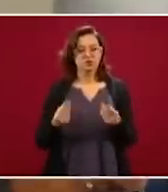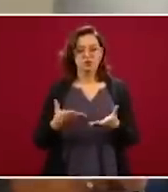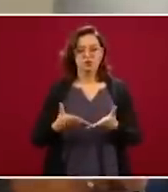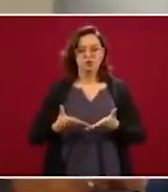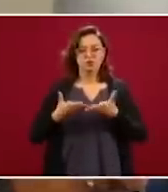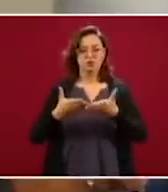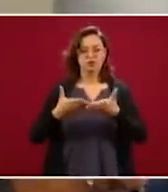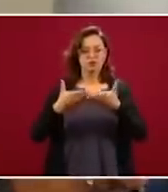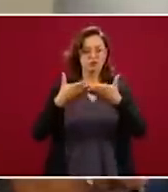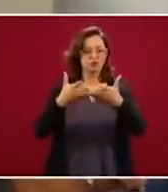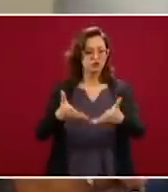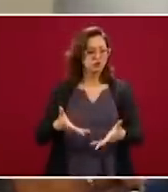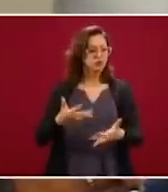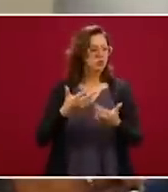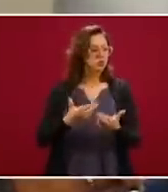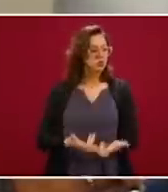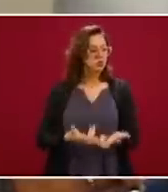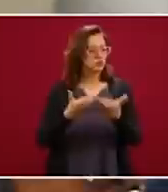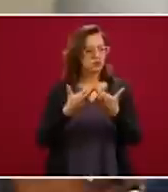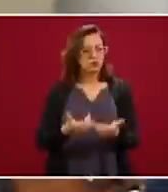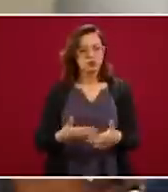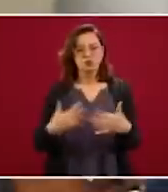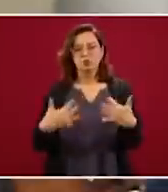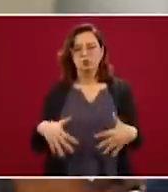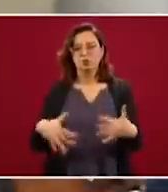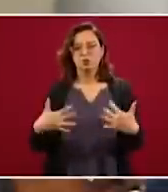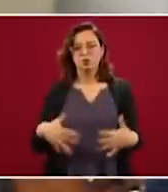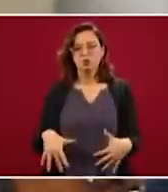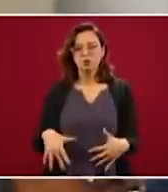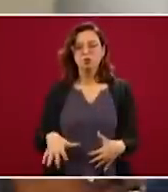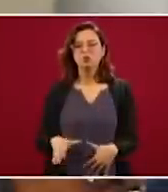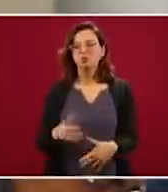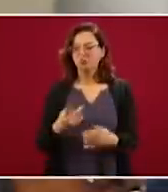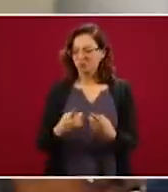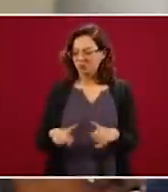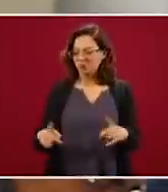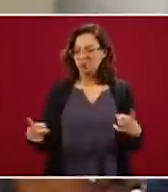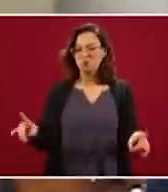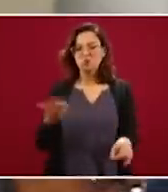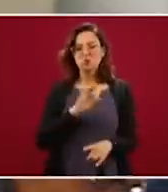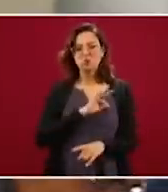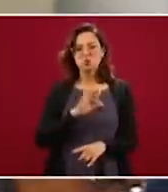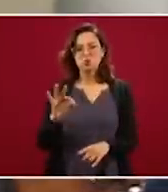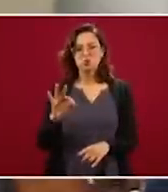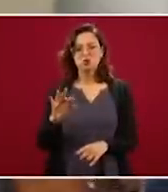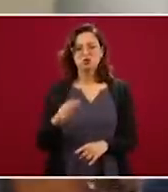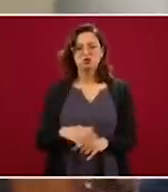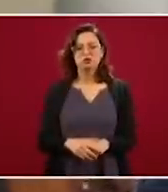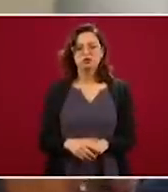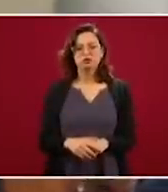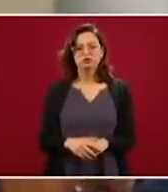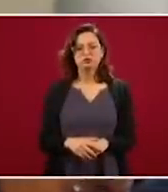posibilidades de una riqueza y un poderío que podía desarrollar. Yo le,